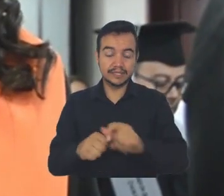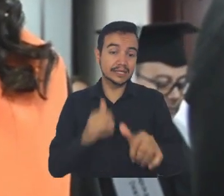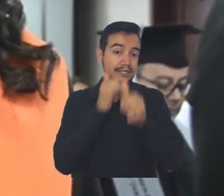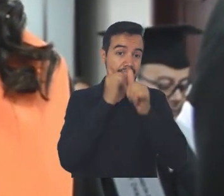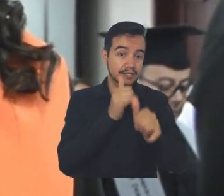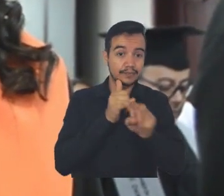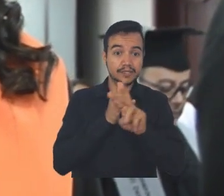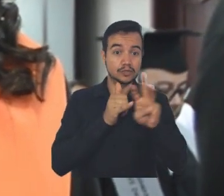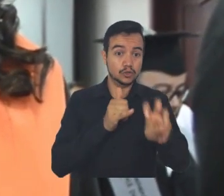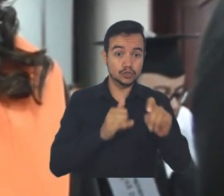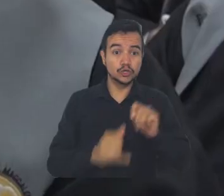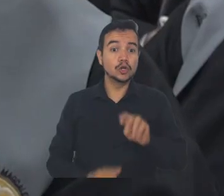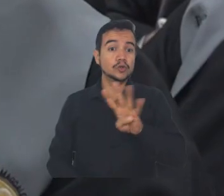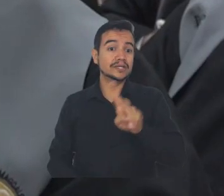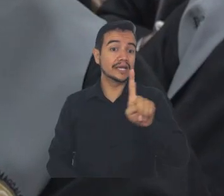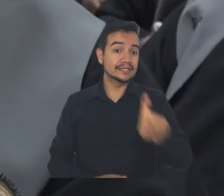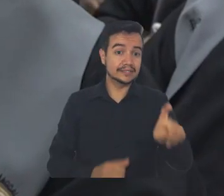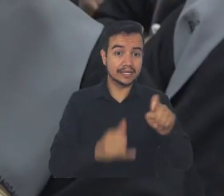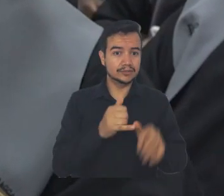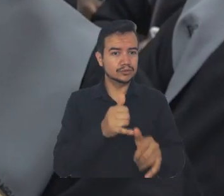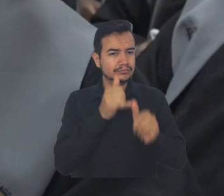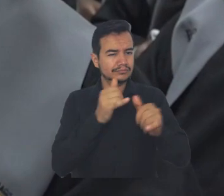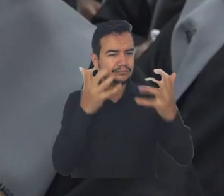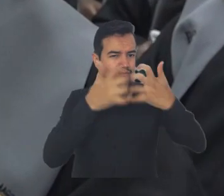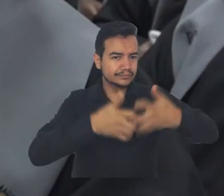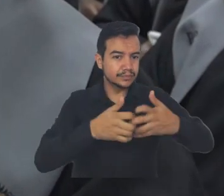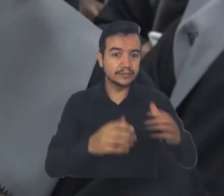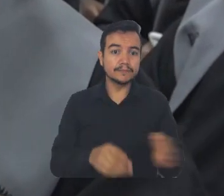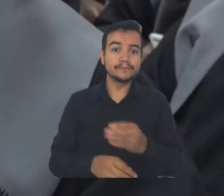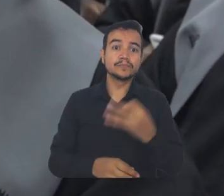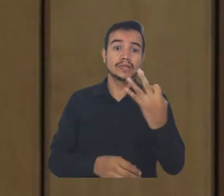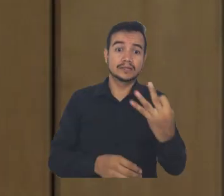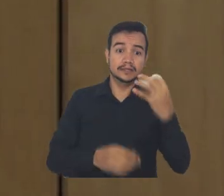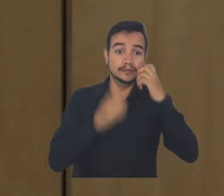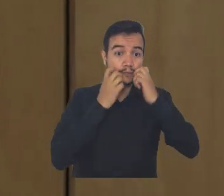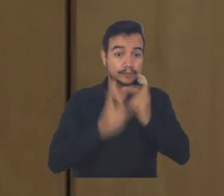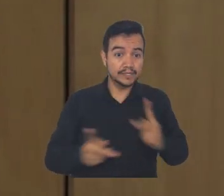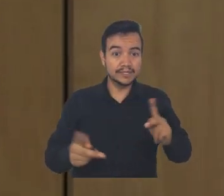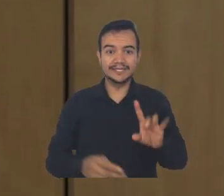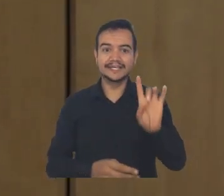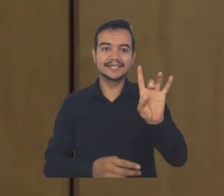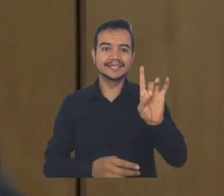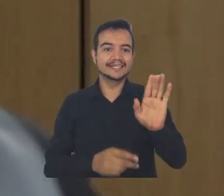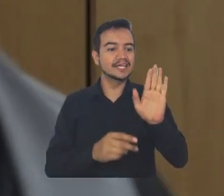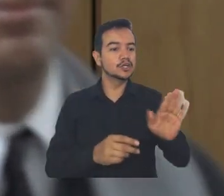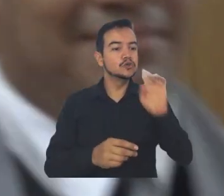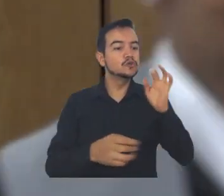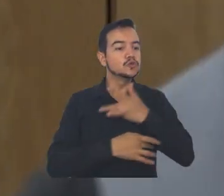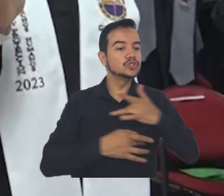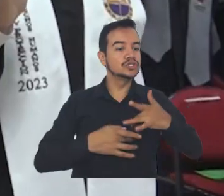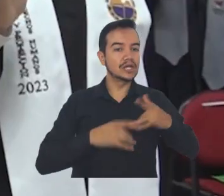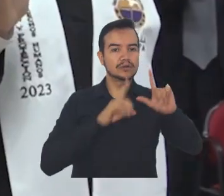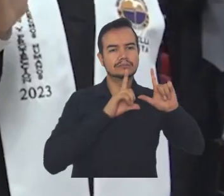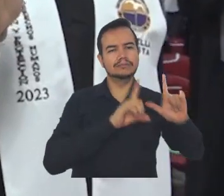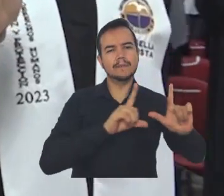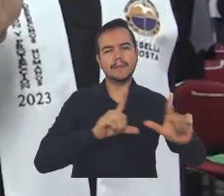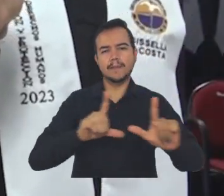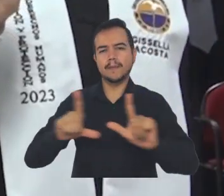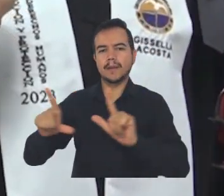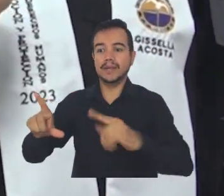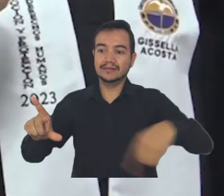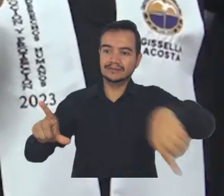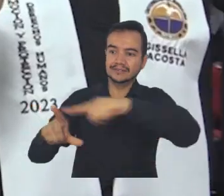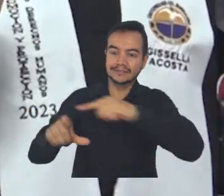Ingeniería, 46 en Ciencias Empresariales y Económicas, 3 en Humanidades y 15 en Ciencias de la Salud, recibidos